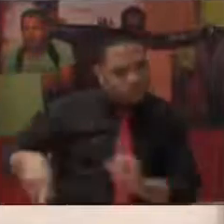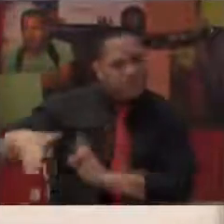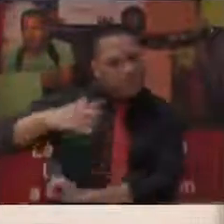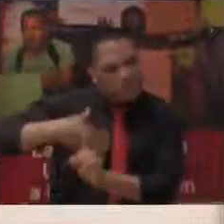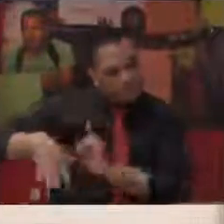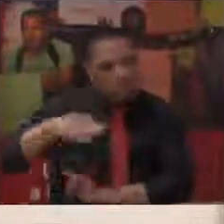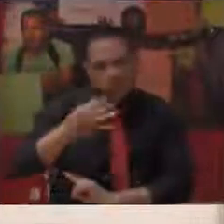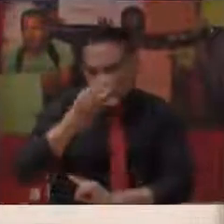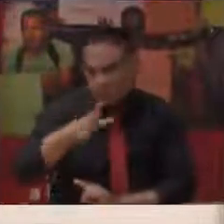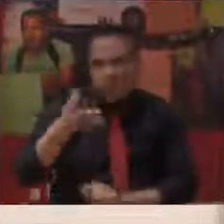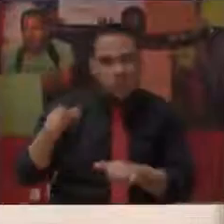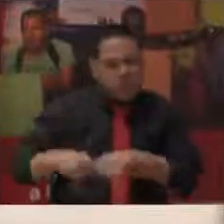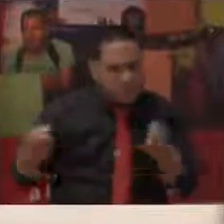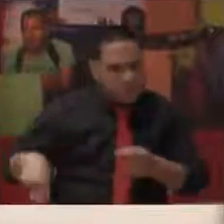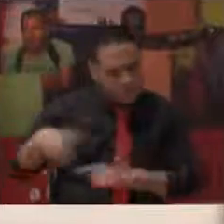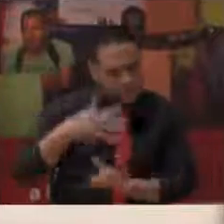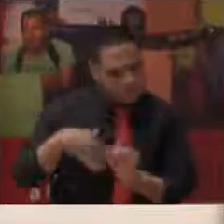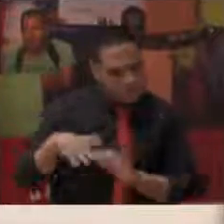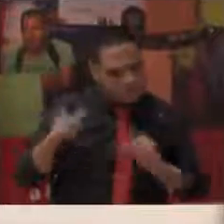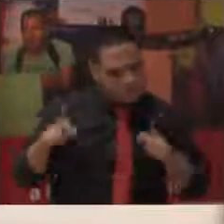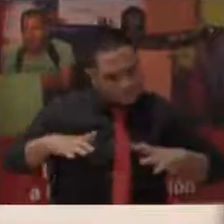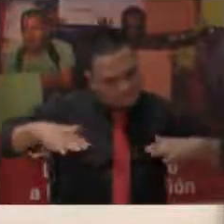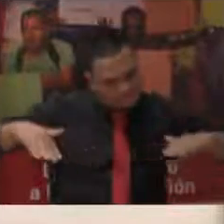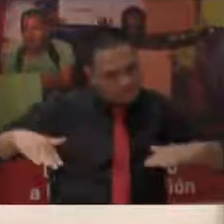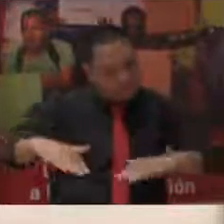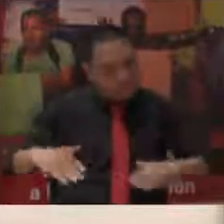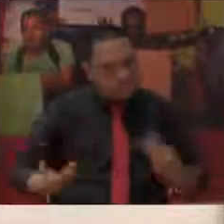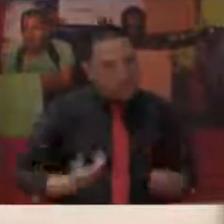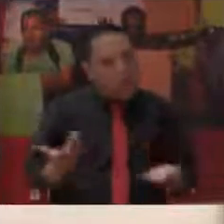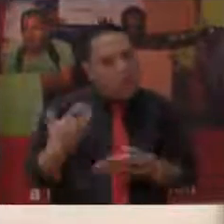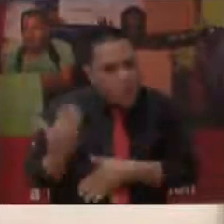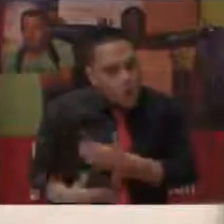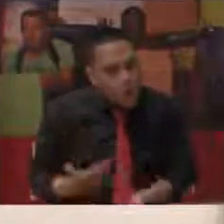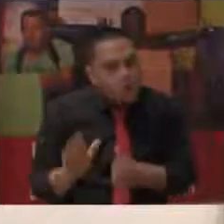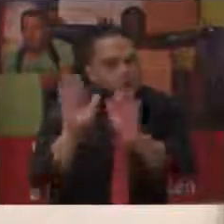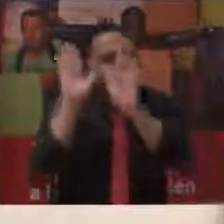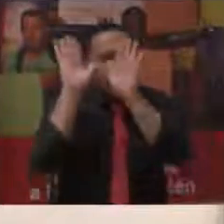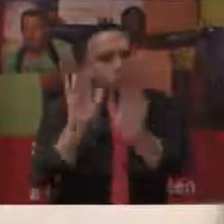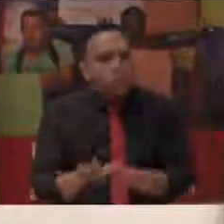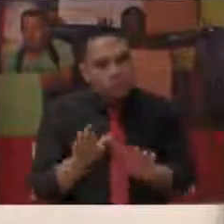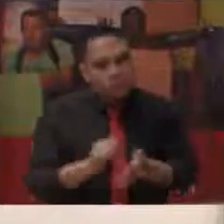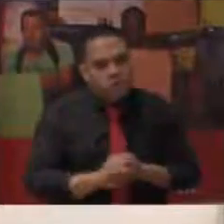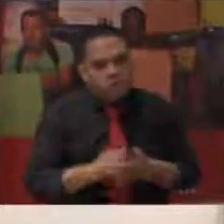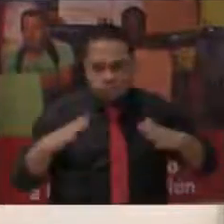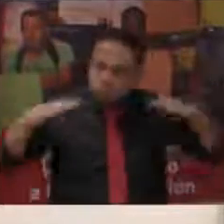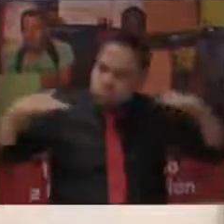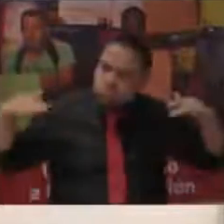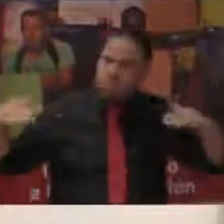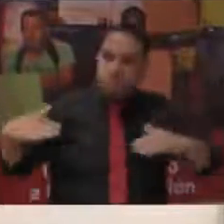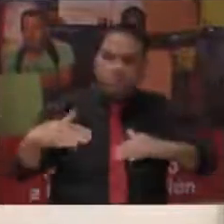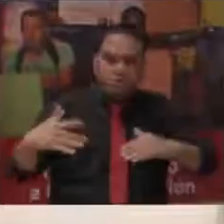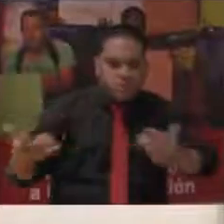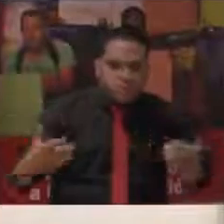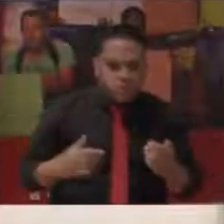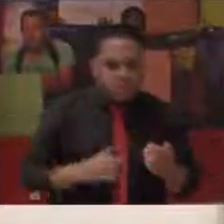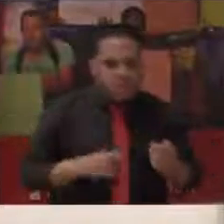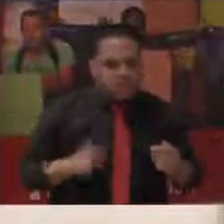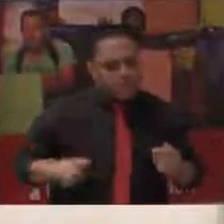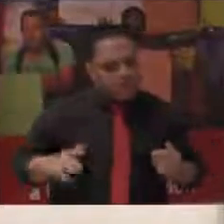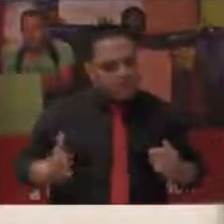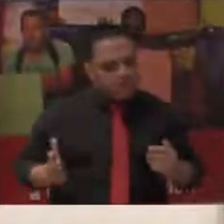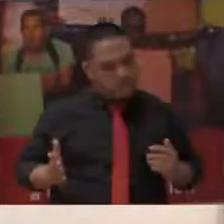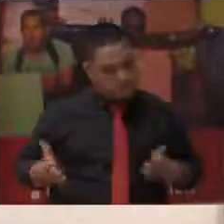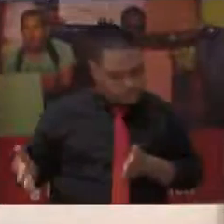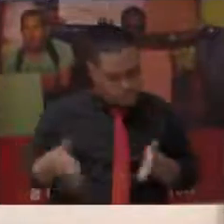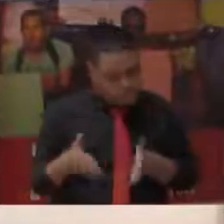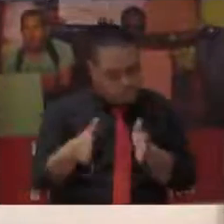formación ciudadana, terminamos dirigiendo un proceso de construir un sendero ambiental, un sendero